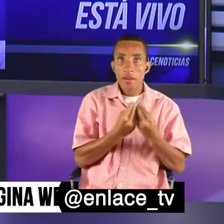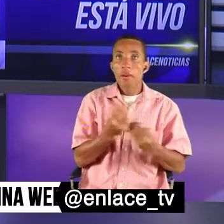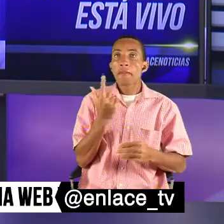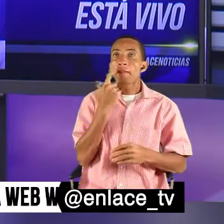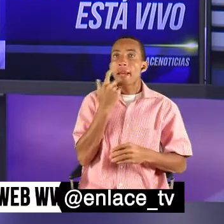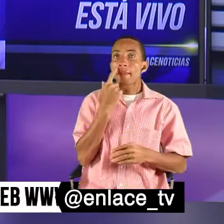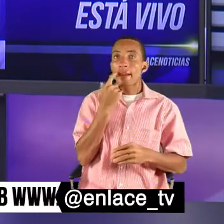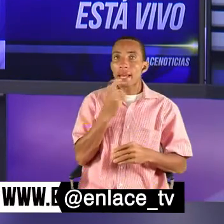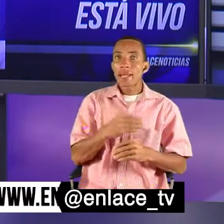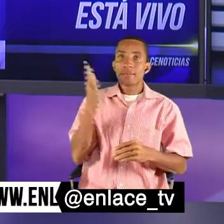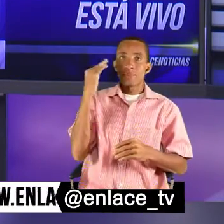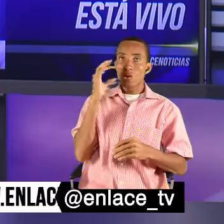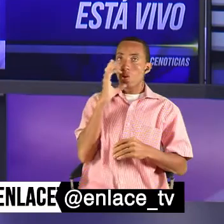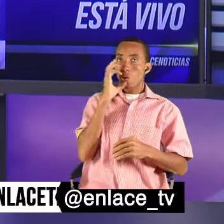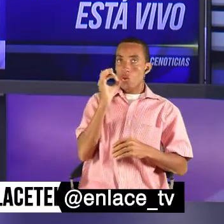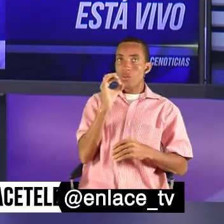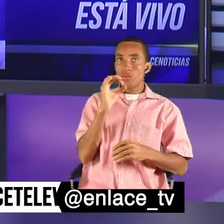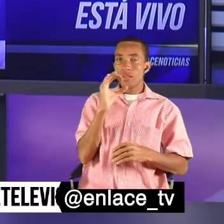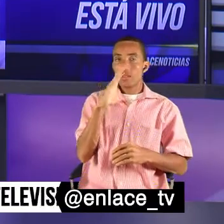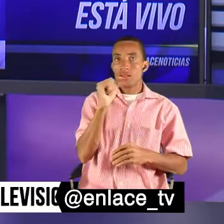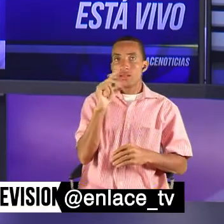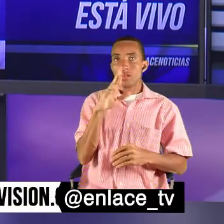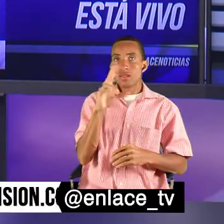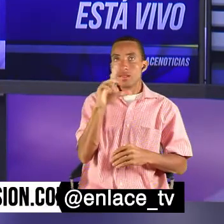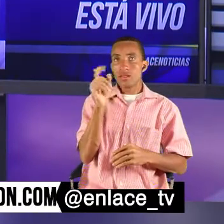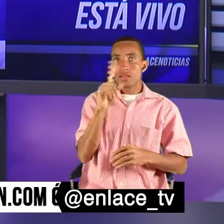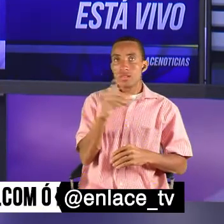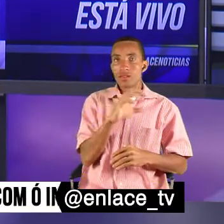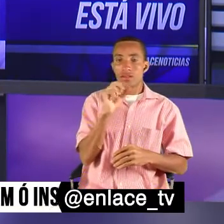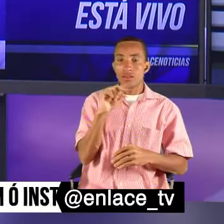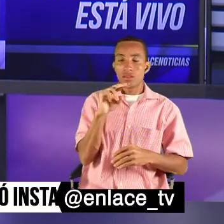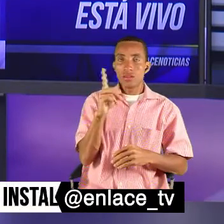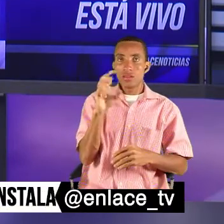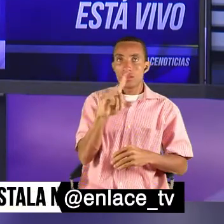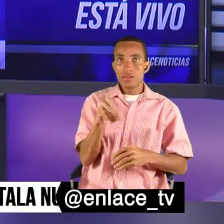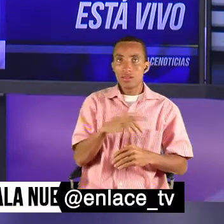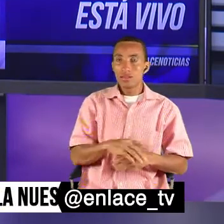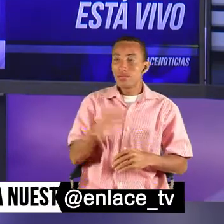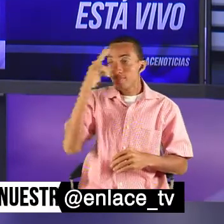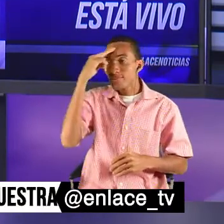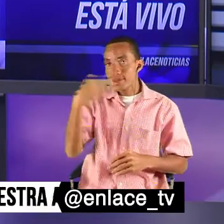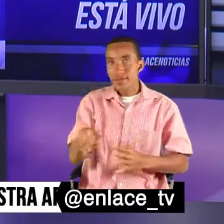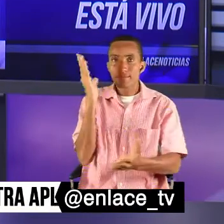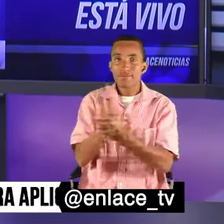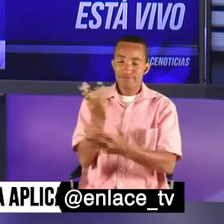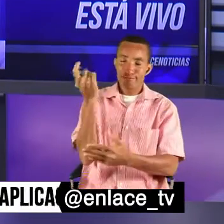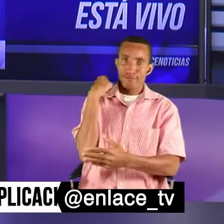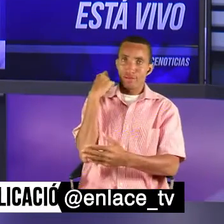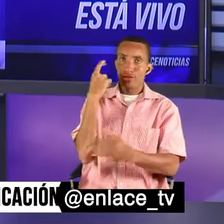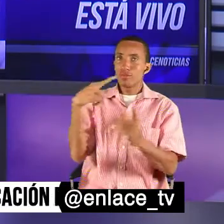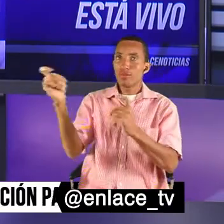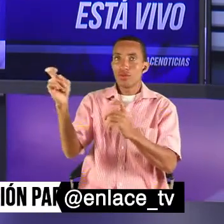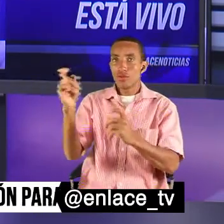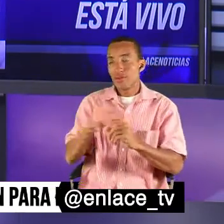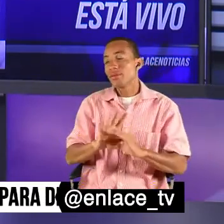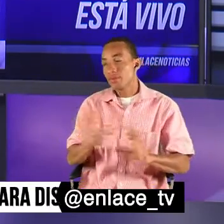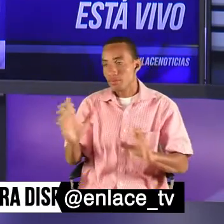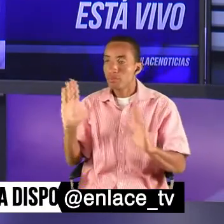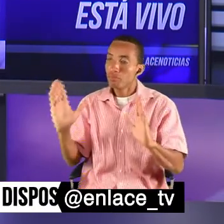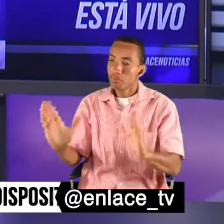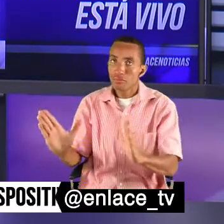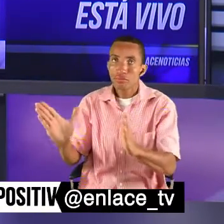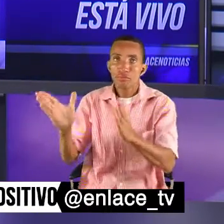político Carlos Andrés González Mebarak. Se refirió a la recuperación que su hijo ha tenido en los últimos días y agradece además las voces de